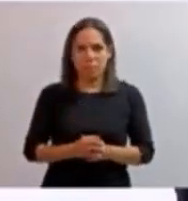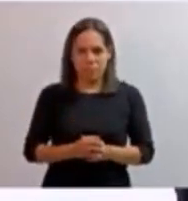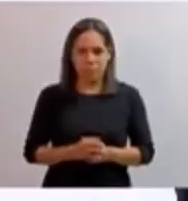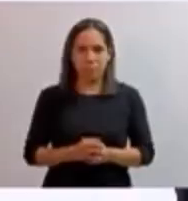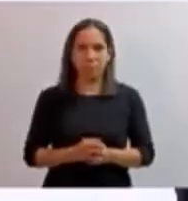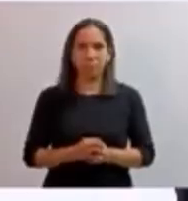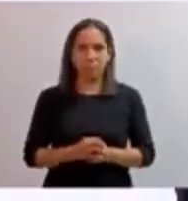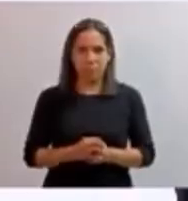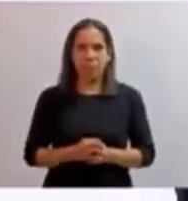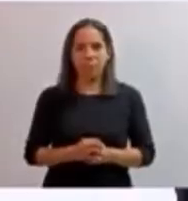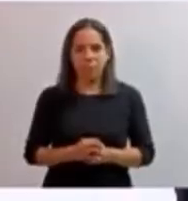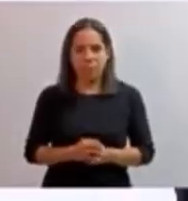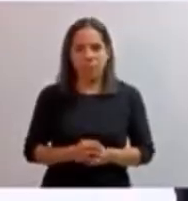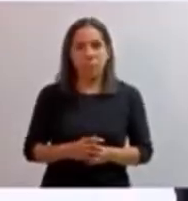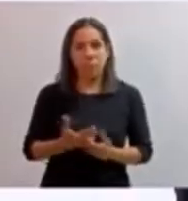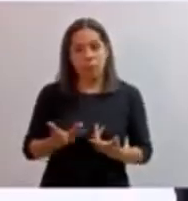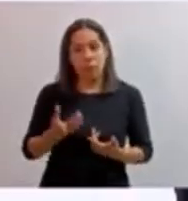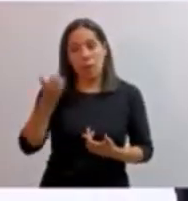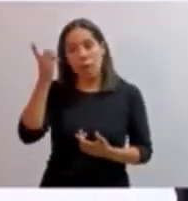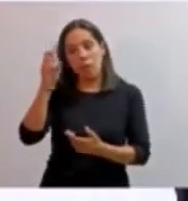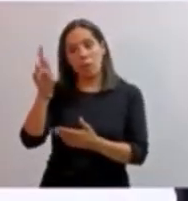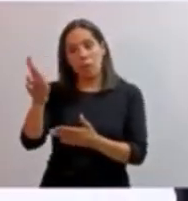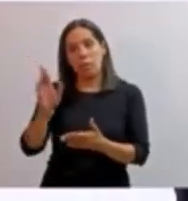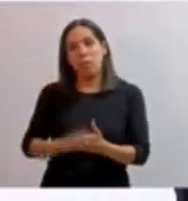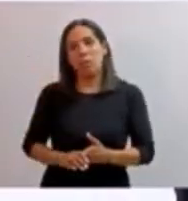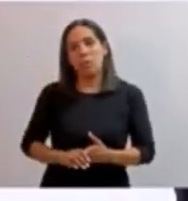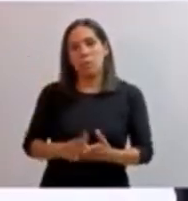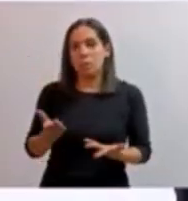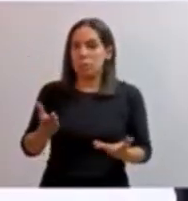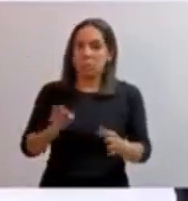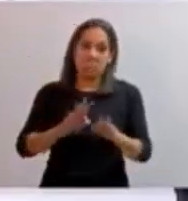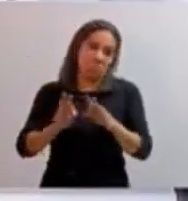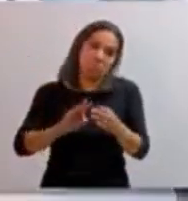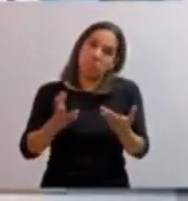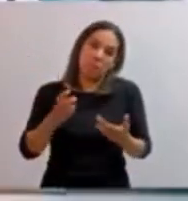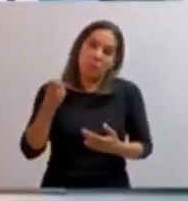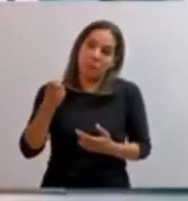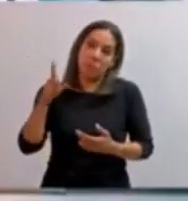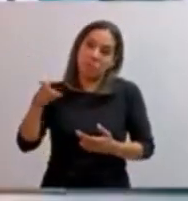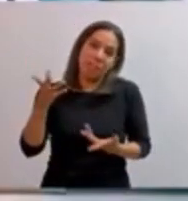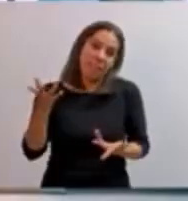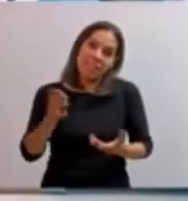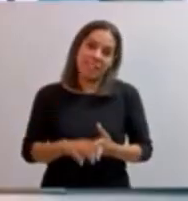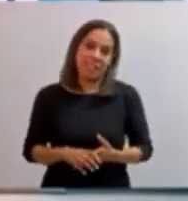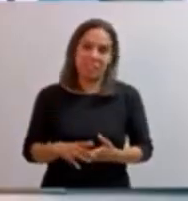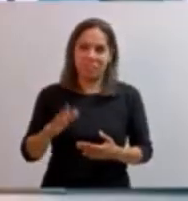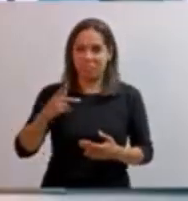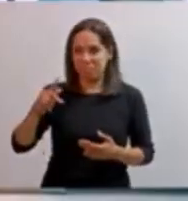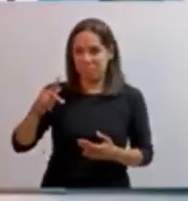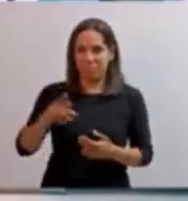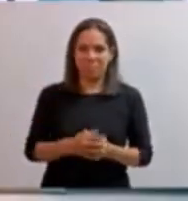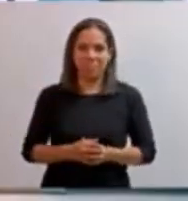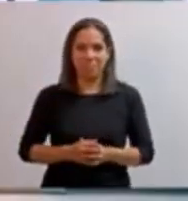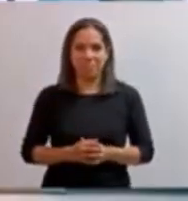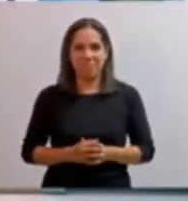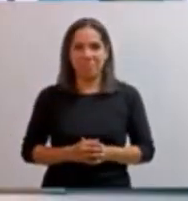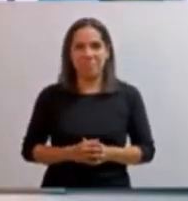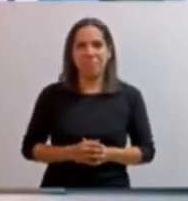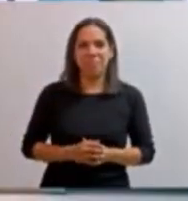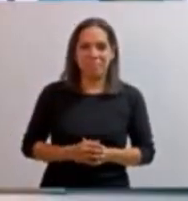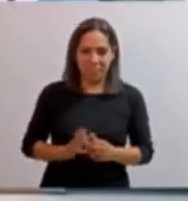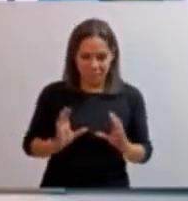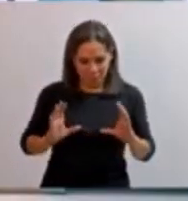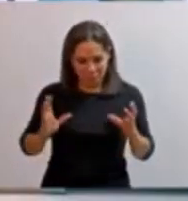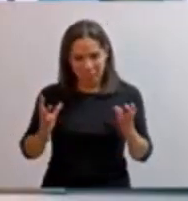es parte de su función la cuestión administrativa. Ok, ahora para cerrar con esta